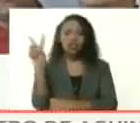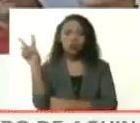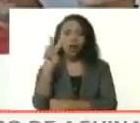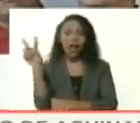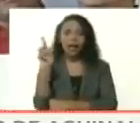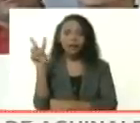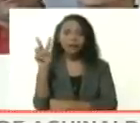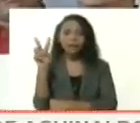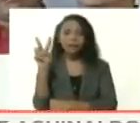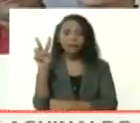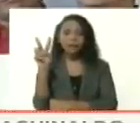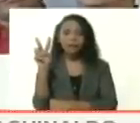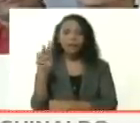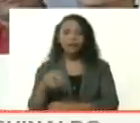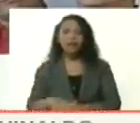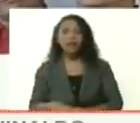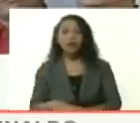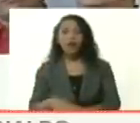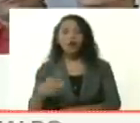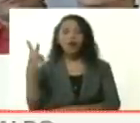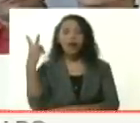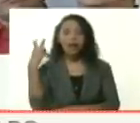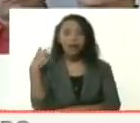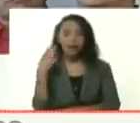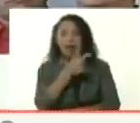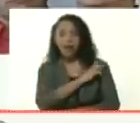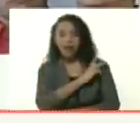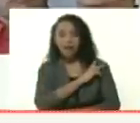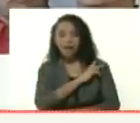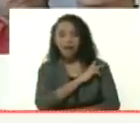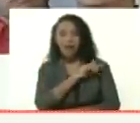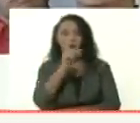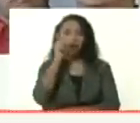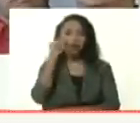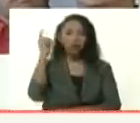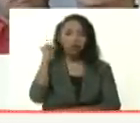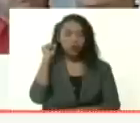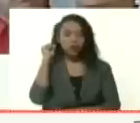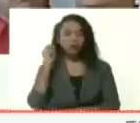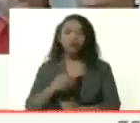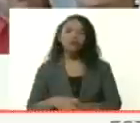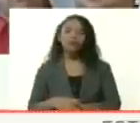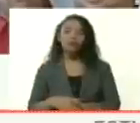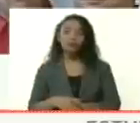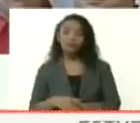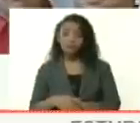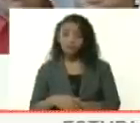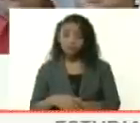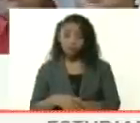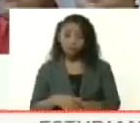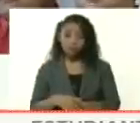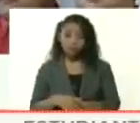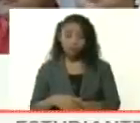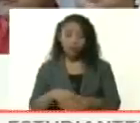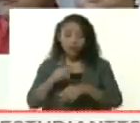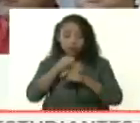292.808 calles con jefe o jefa. Y en medio del despliegue que ha hecho nuestro partido,